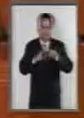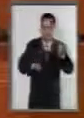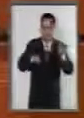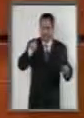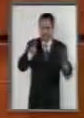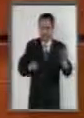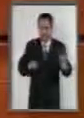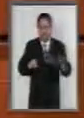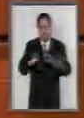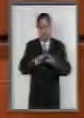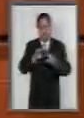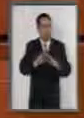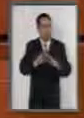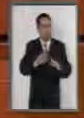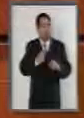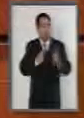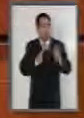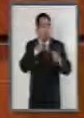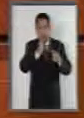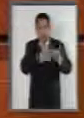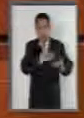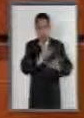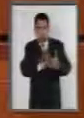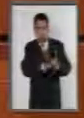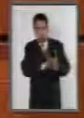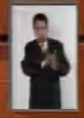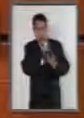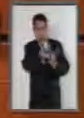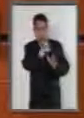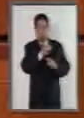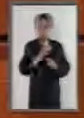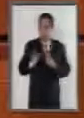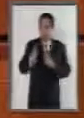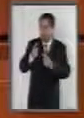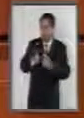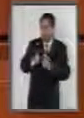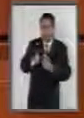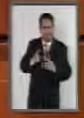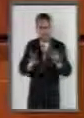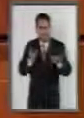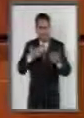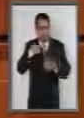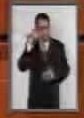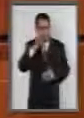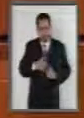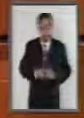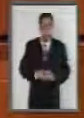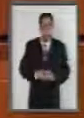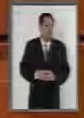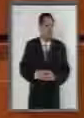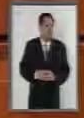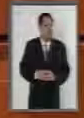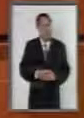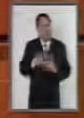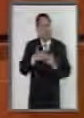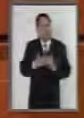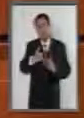velocidades a las que se desarrollan las entidades federativas en el país. Frente a estos importantes